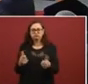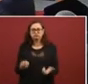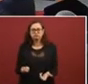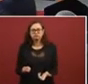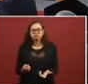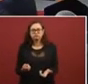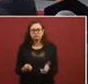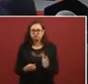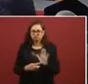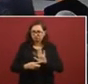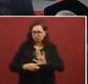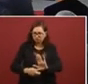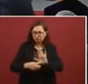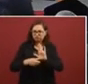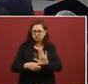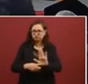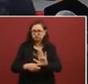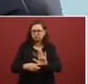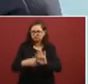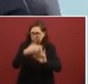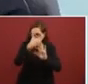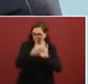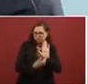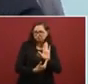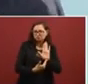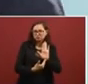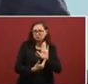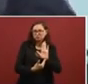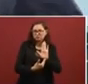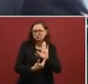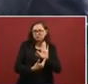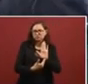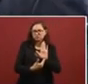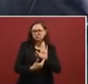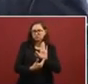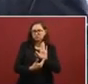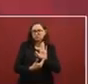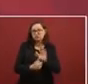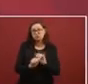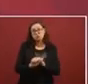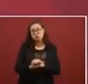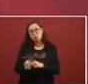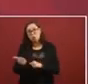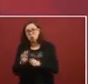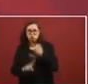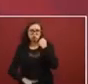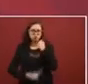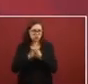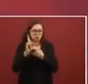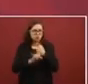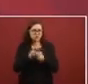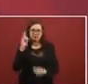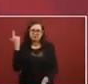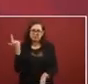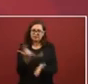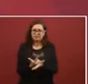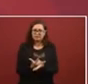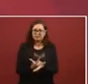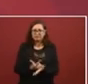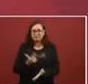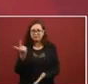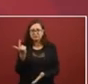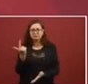hacía referencia a esto para contestar a Isabel, que otro de los problemas